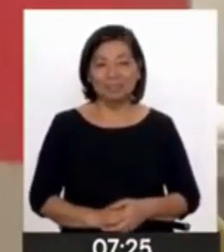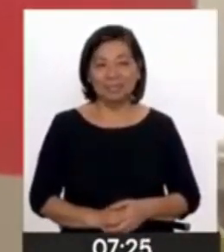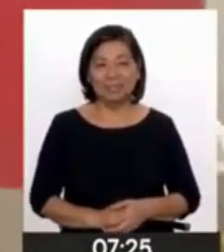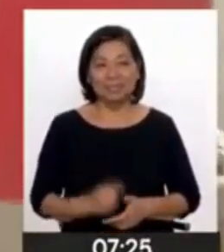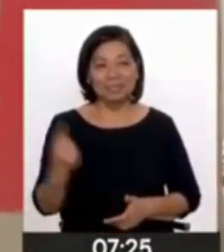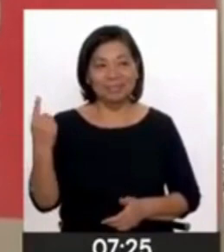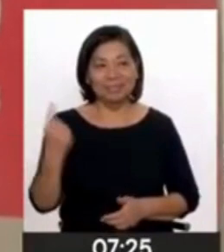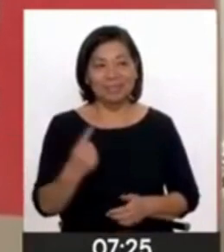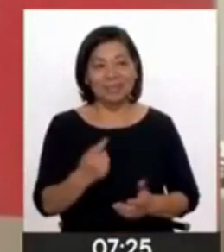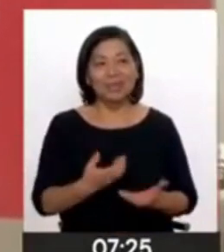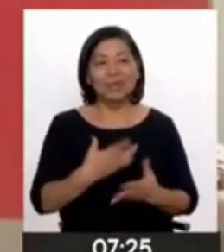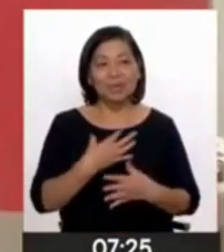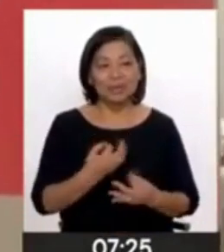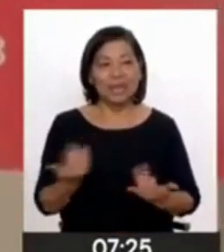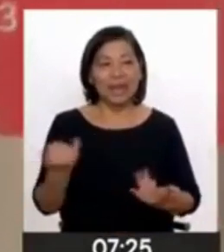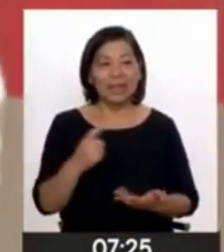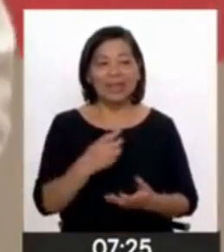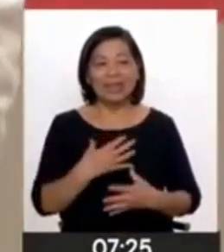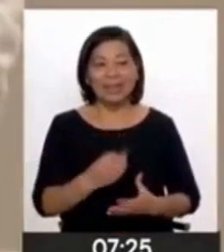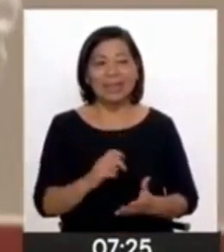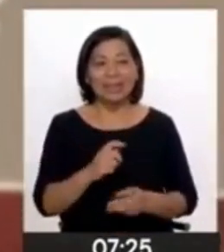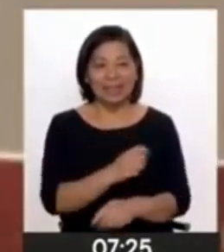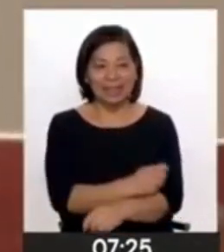Amazonas presente en Perú, mucho gusto, Tacna.